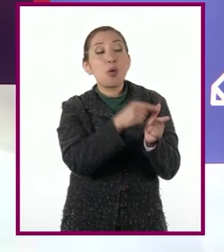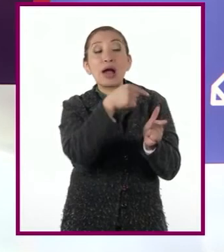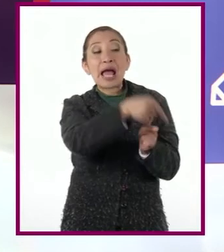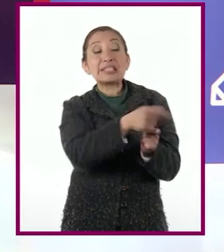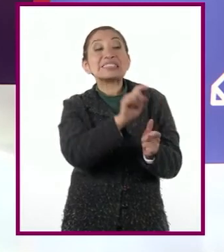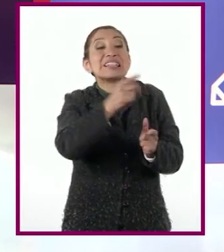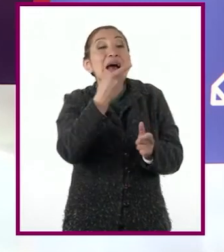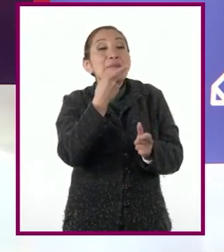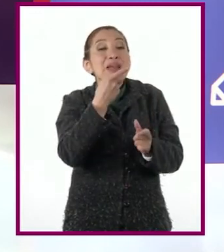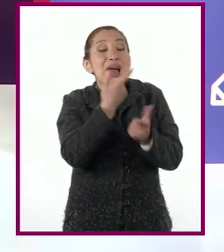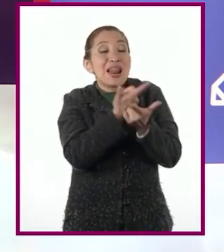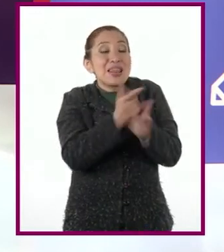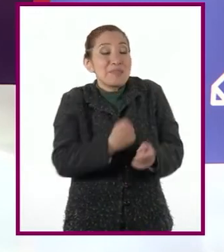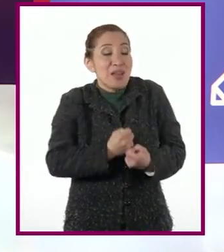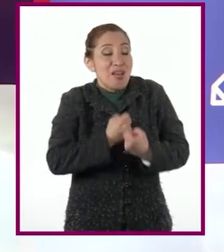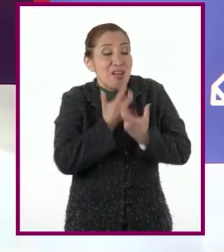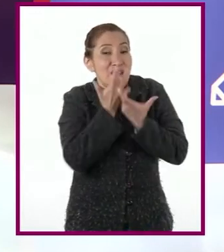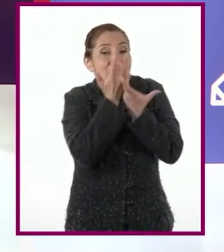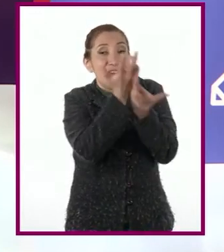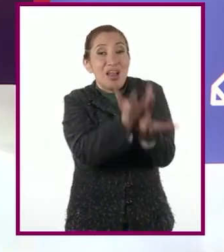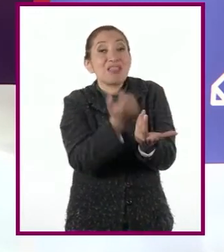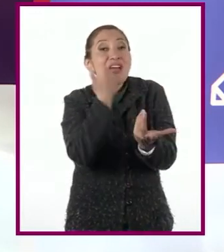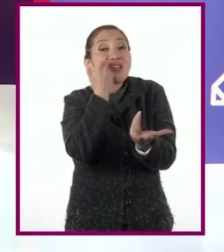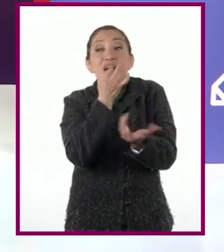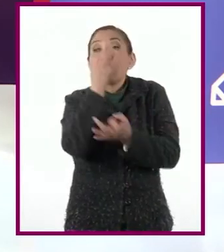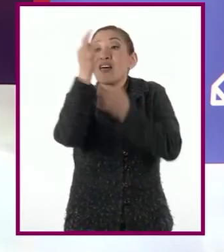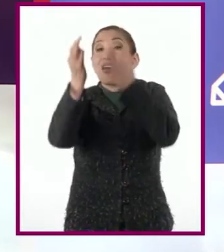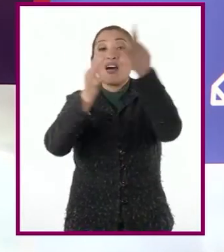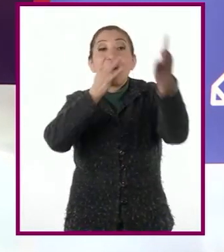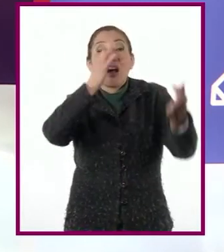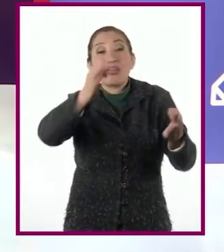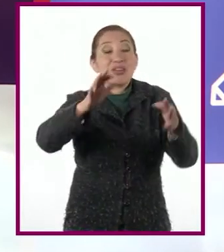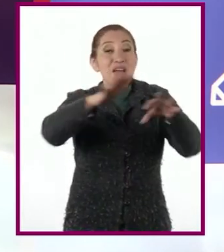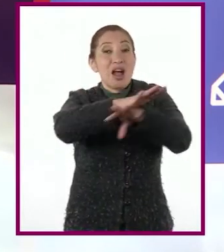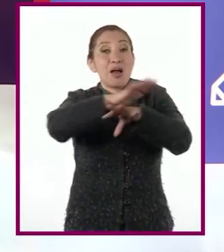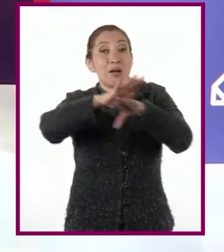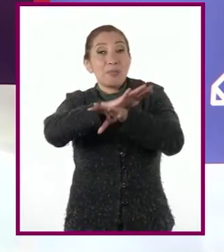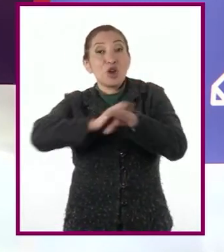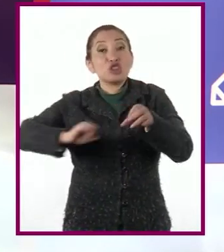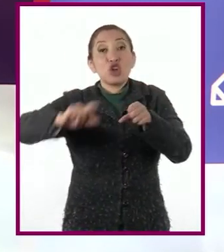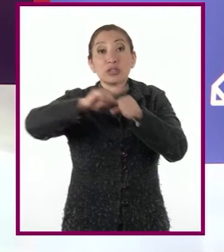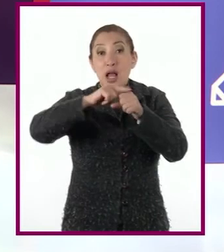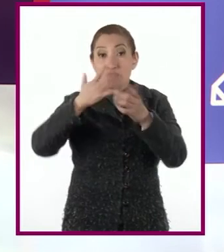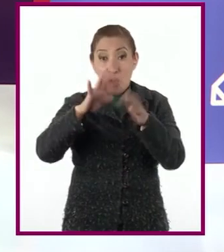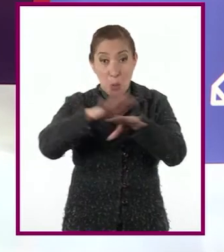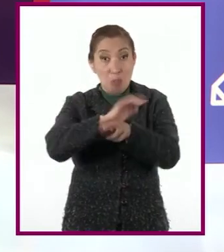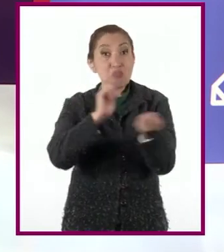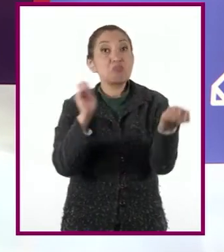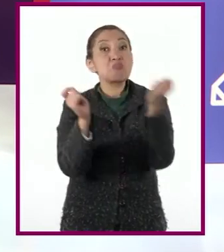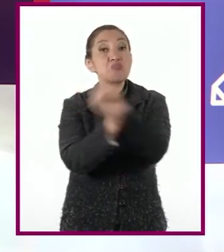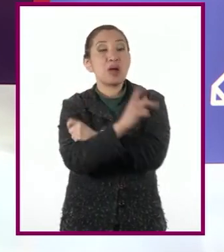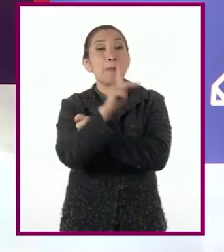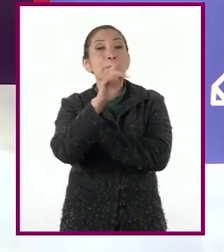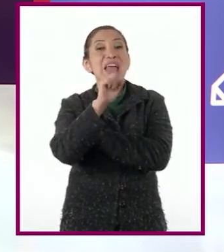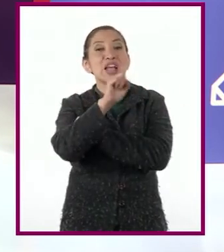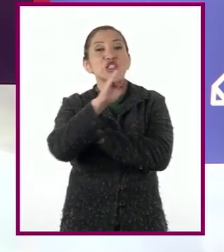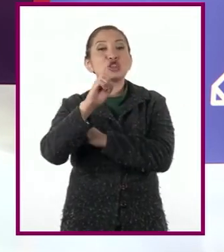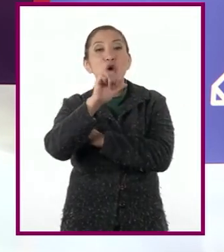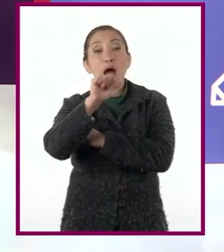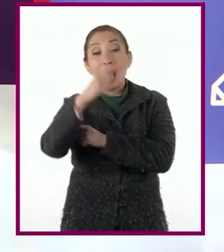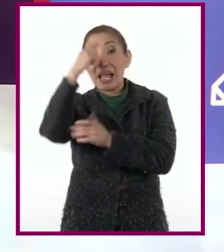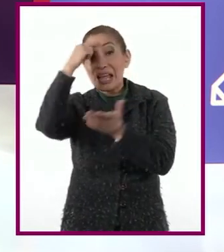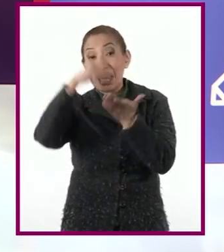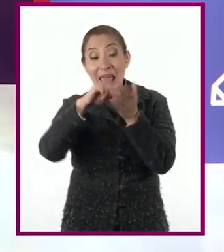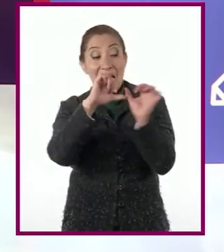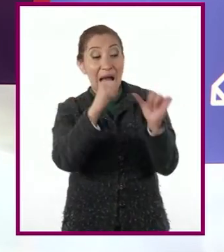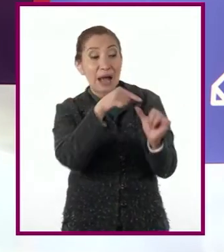la libertad de expresión y buscaba la promoción de reformas sociales radicales. Pessoa pensaba que el arte